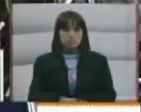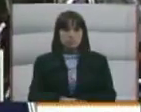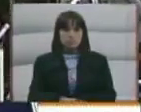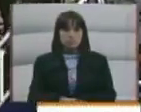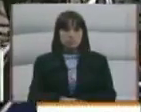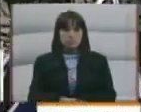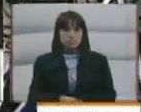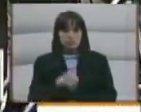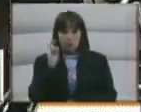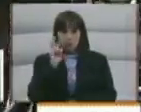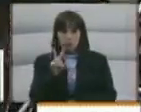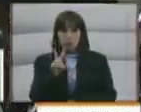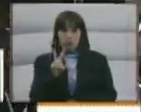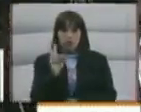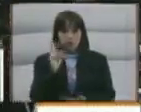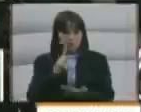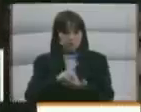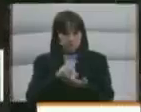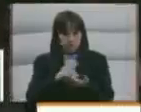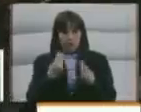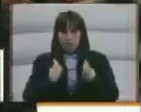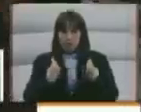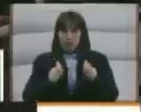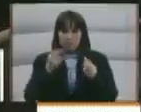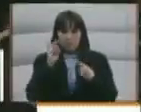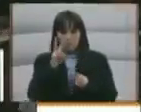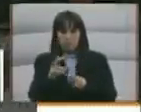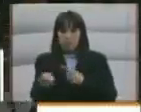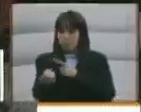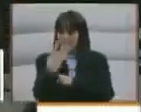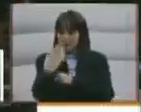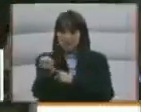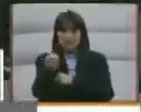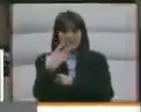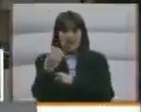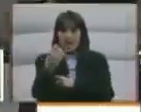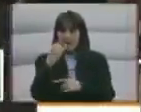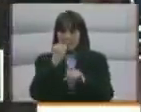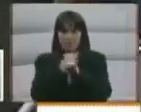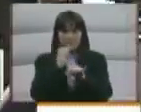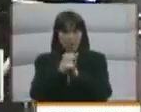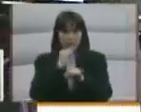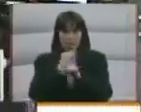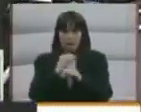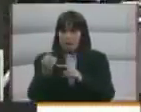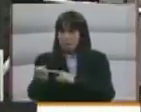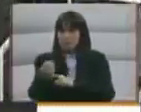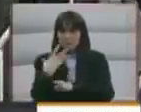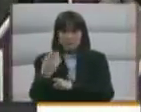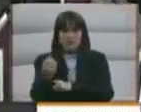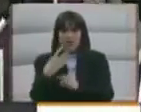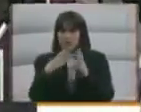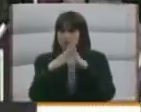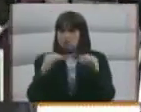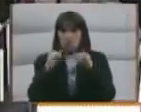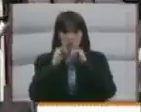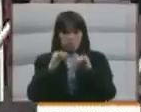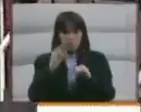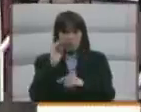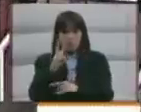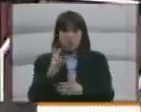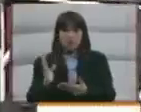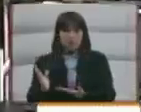Bueno, aquí estamos, seguimos en vivo. Ustedes pueden enviarnos a través de nuestras redes, las tienen en sus pantallas,